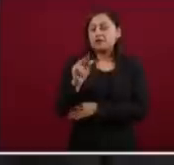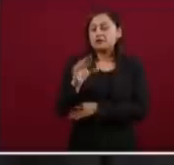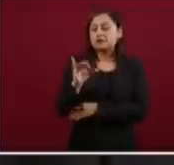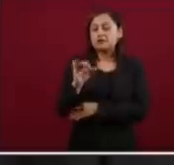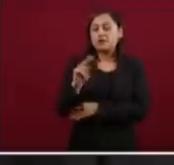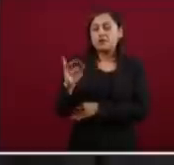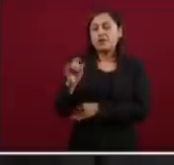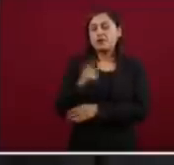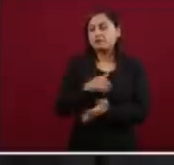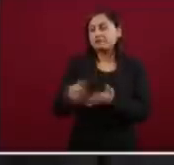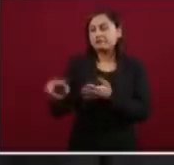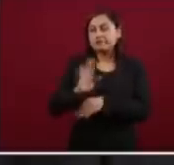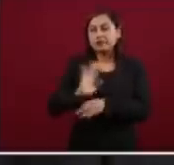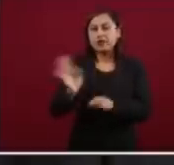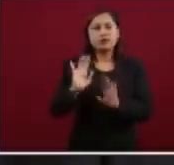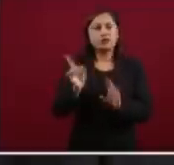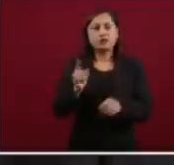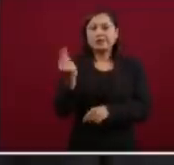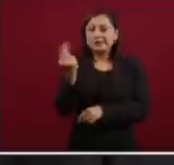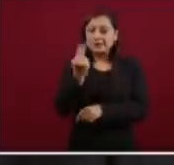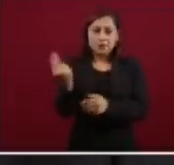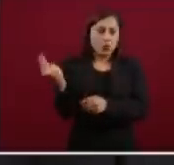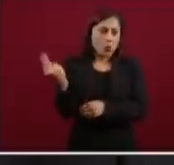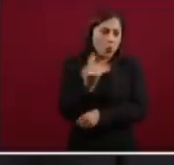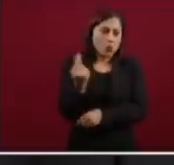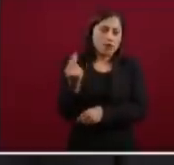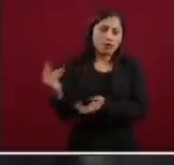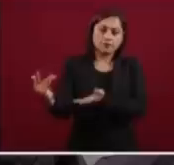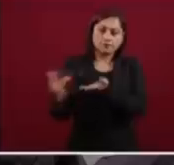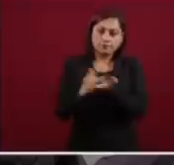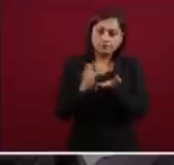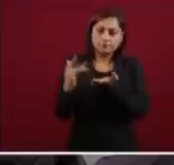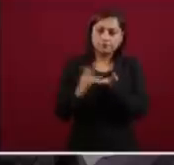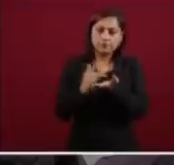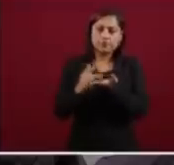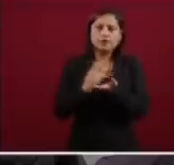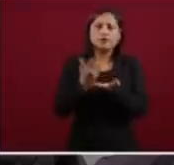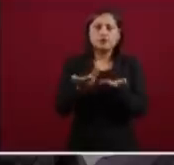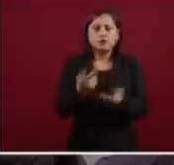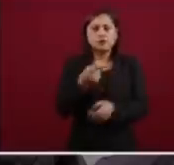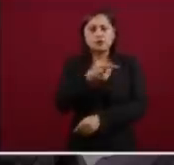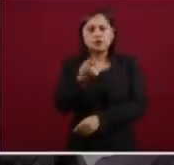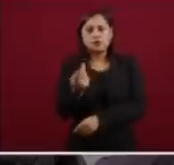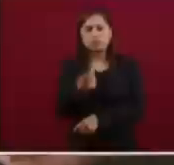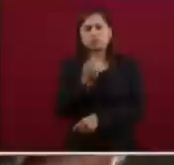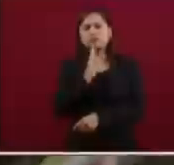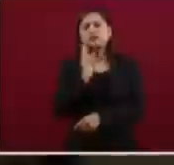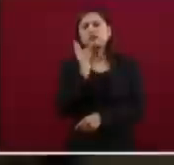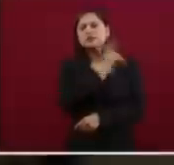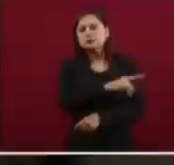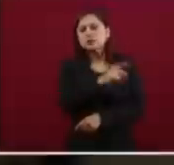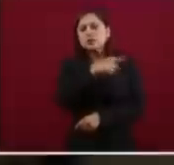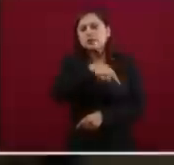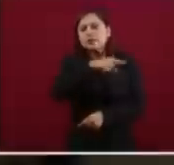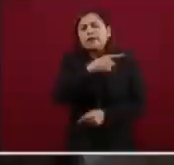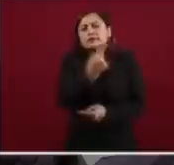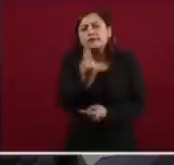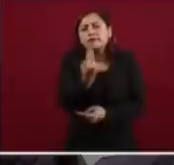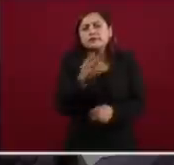se nos apoye que le que le contesta a los bajacalifornianos que tienen estas necesidades